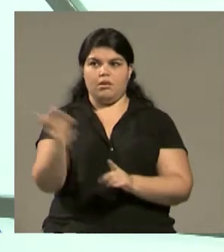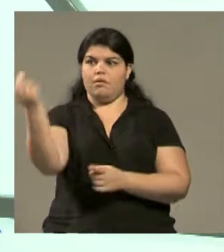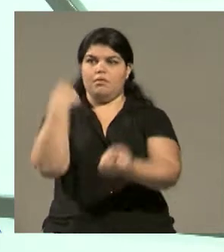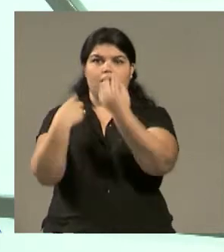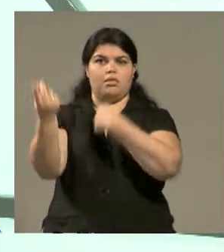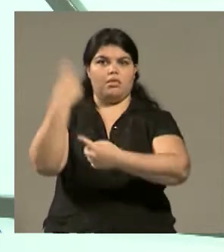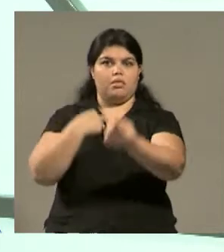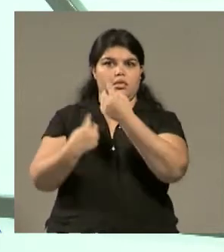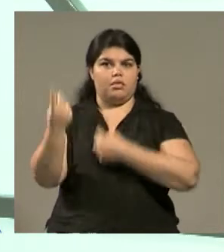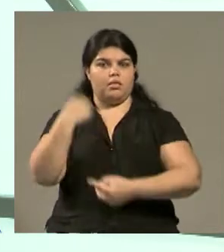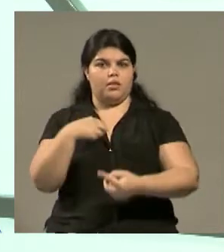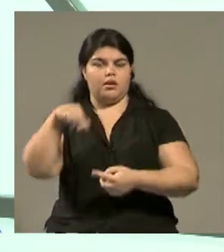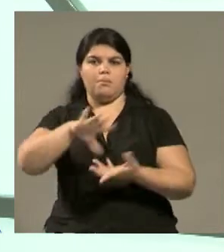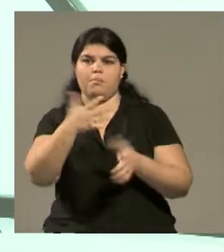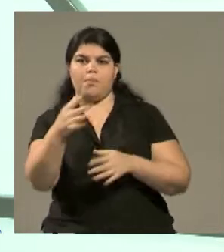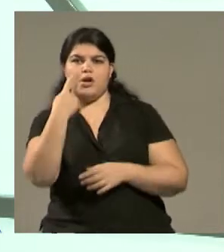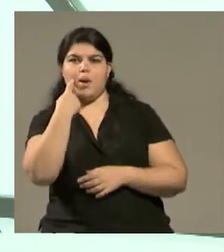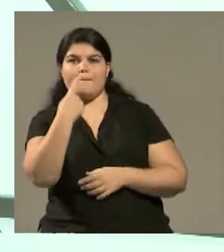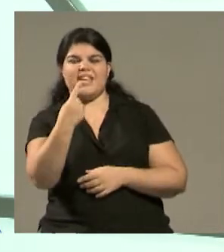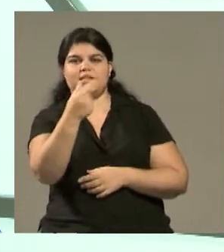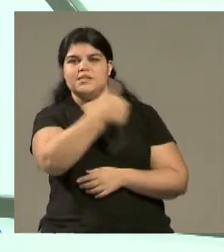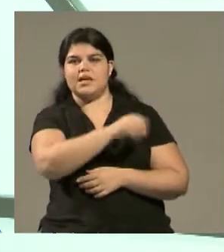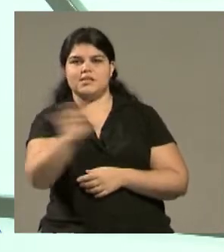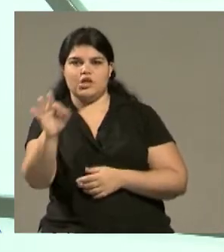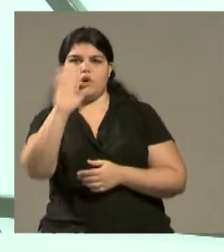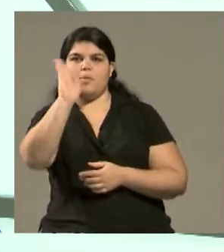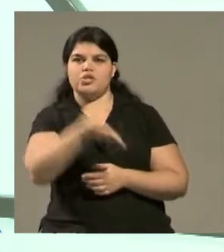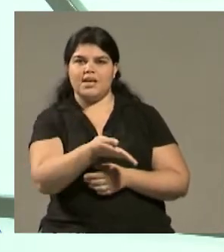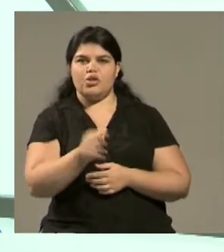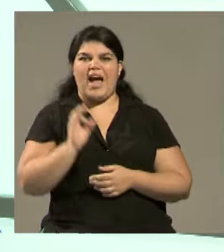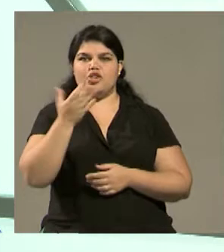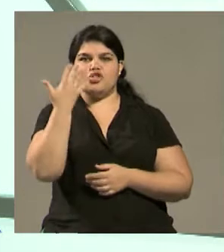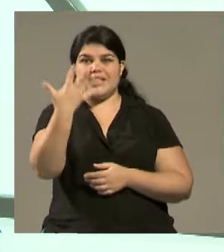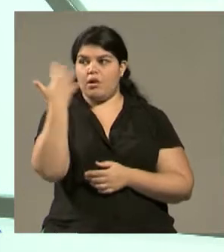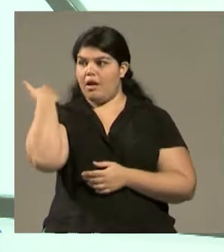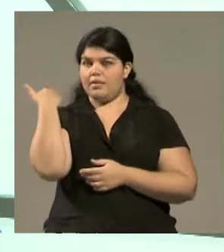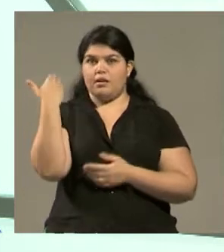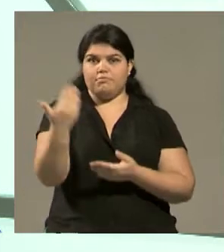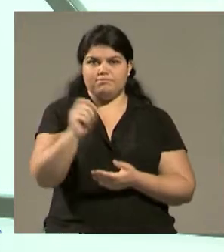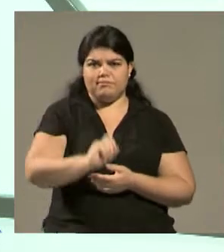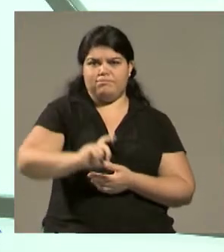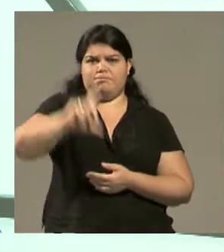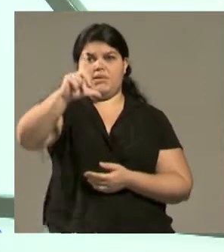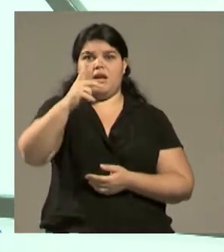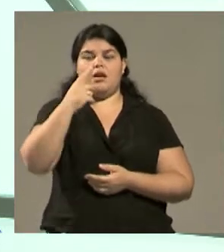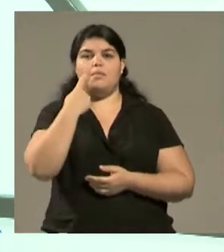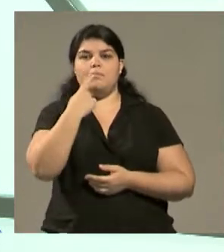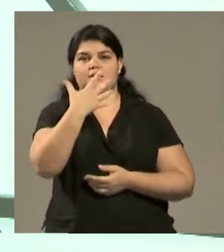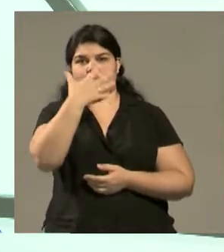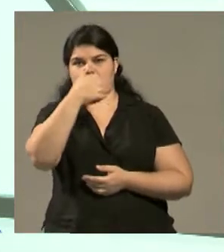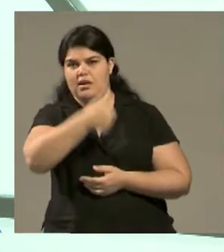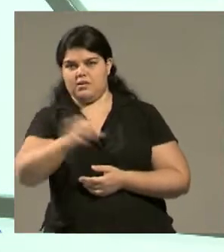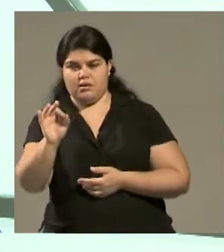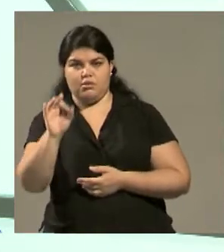venezolanos que había crecido el 1.600% en los últimos 5 años. La mayoría de quienes llegan a nuestro país